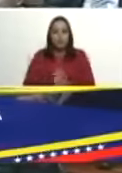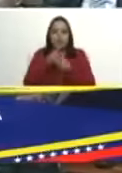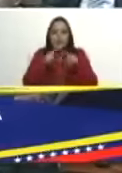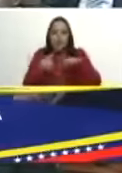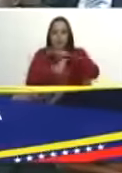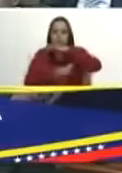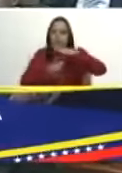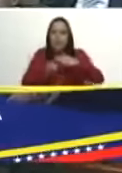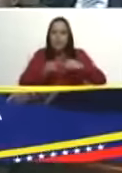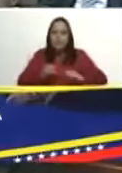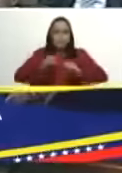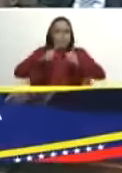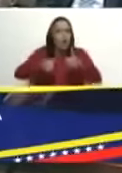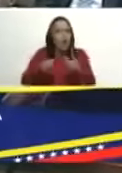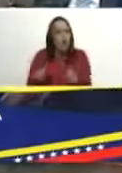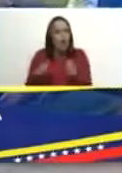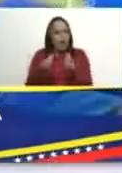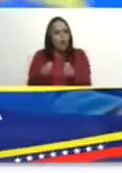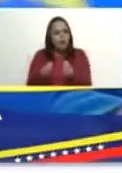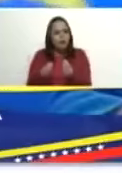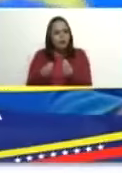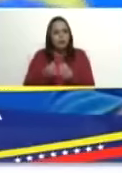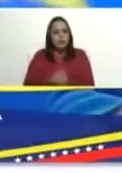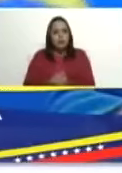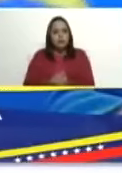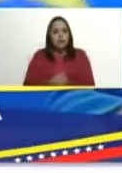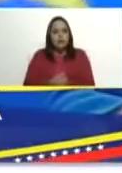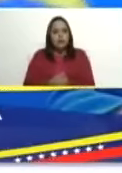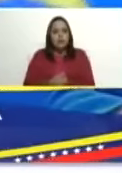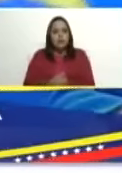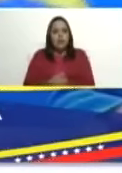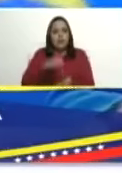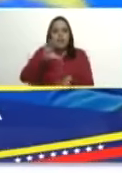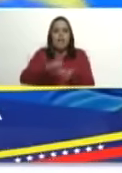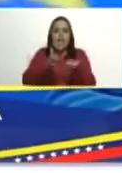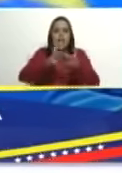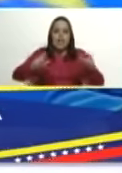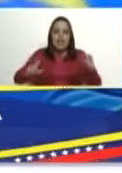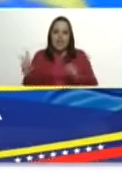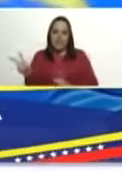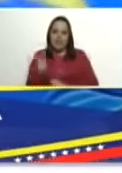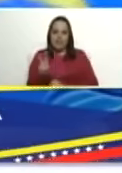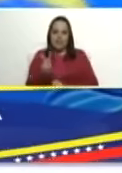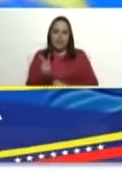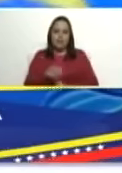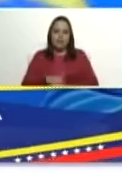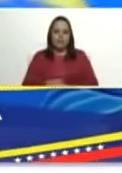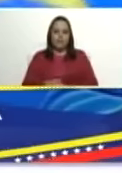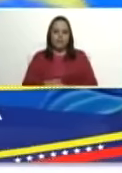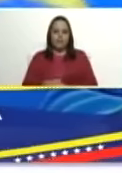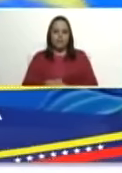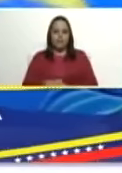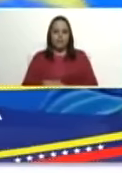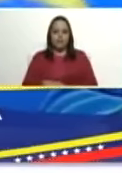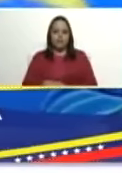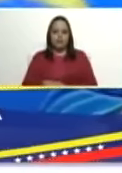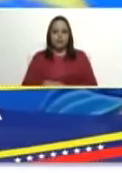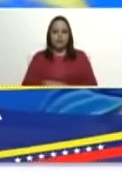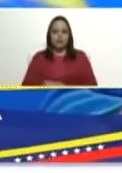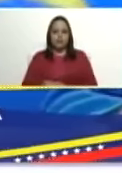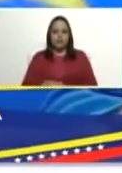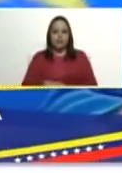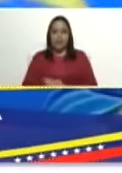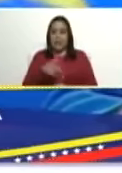base fundamental es casualmente la Capitanía General de Venezuela. De